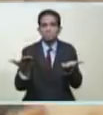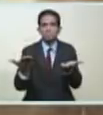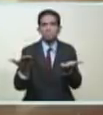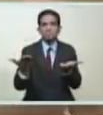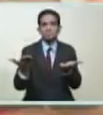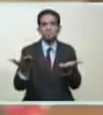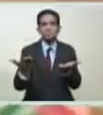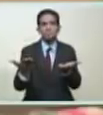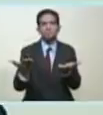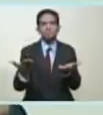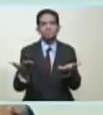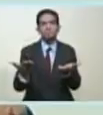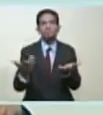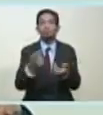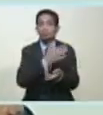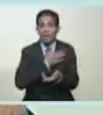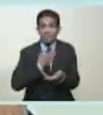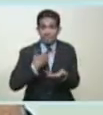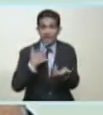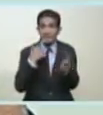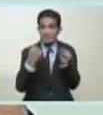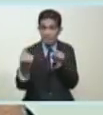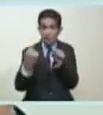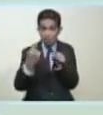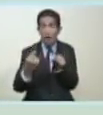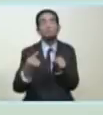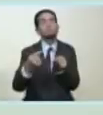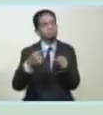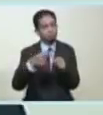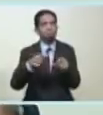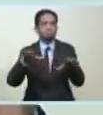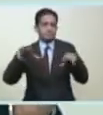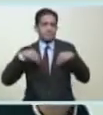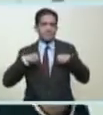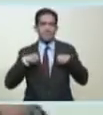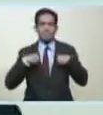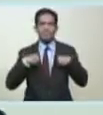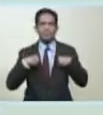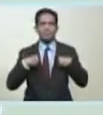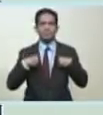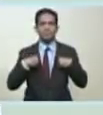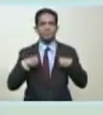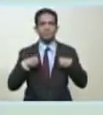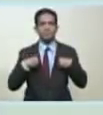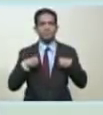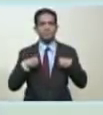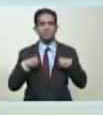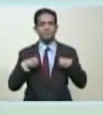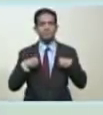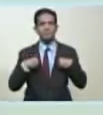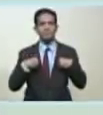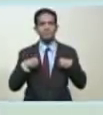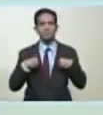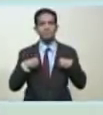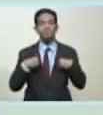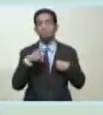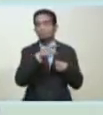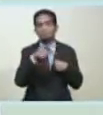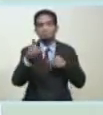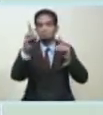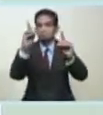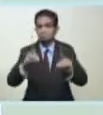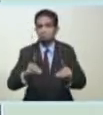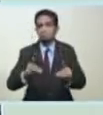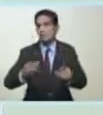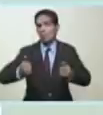oportunidad más les doy si quieren hablar. Al nivel que quieran. Por la vía que quieran.